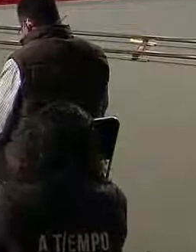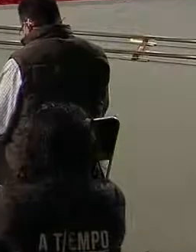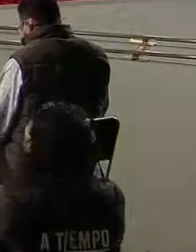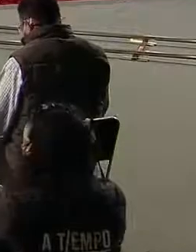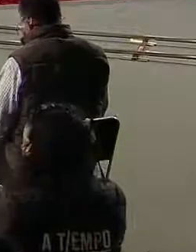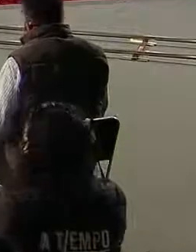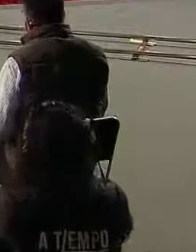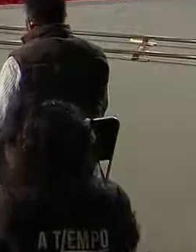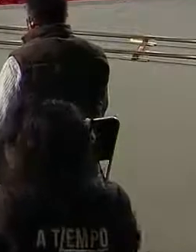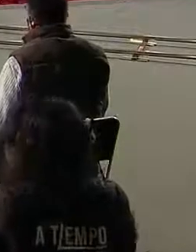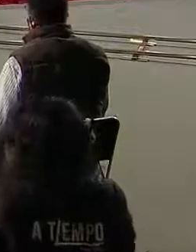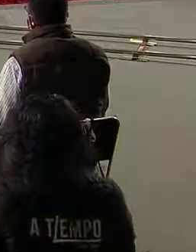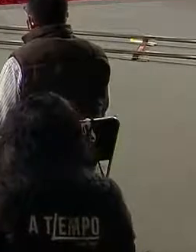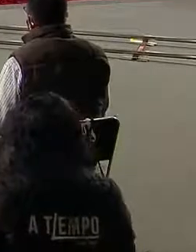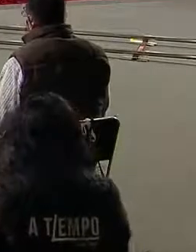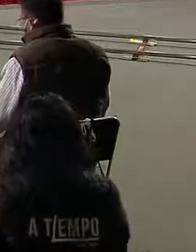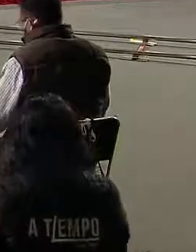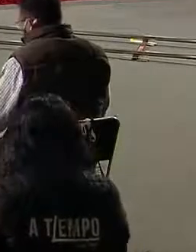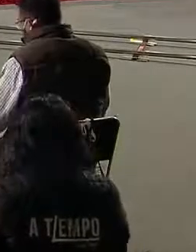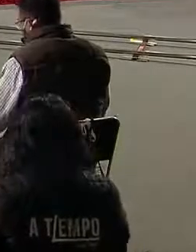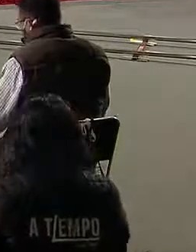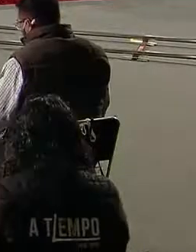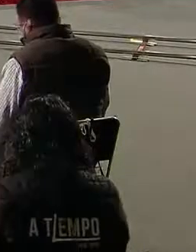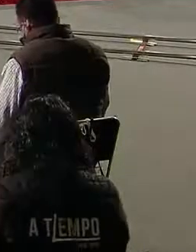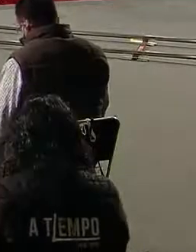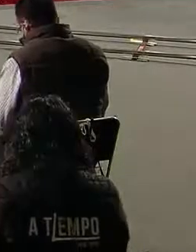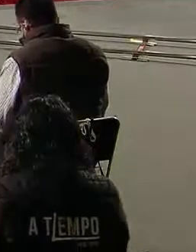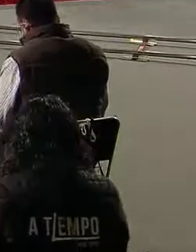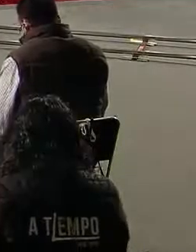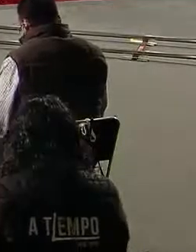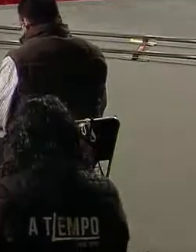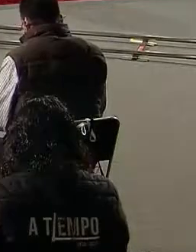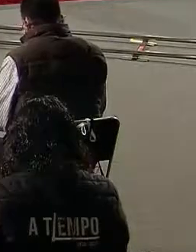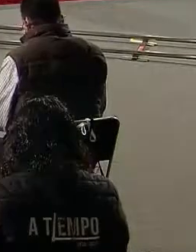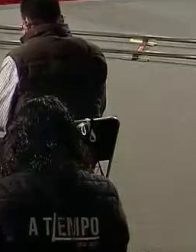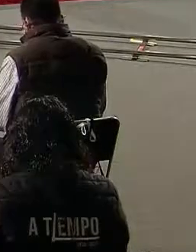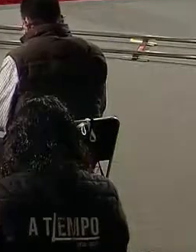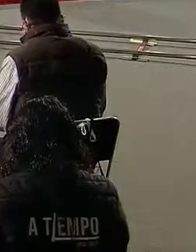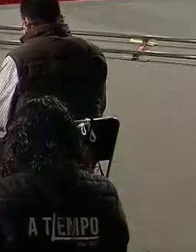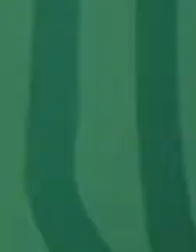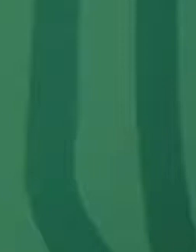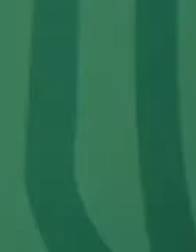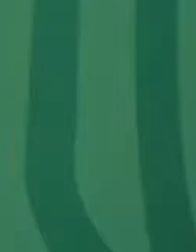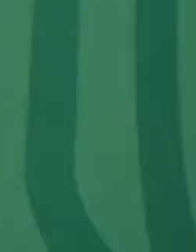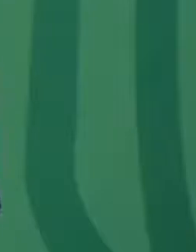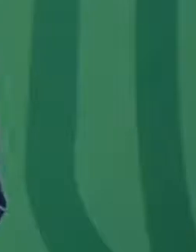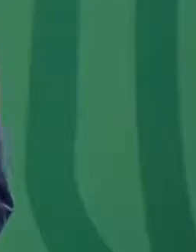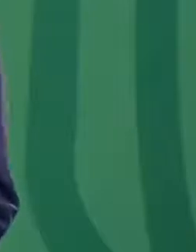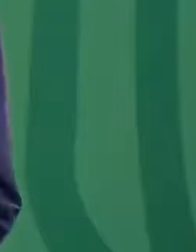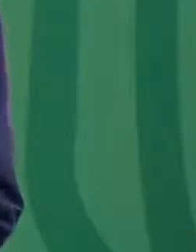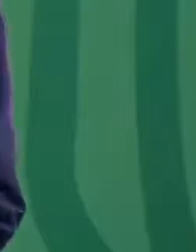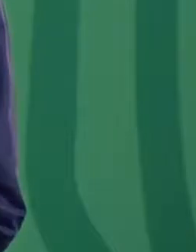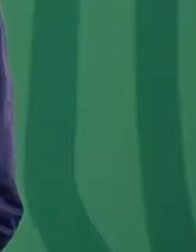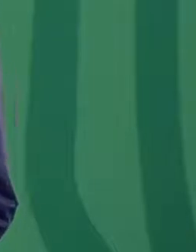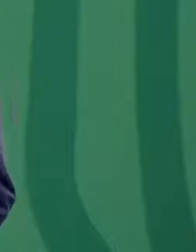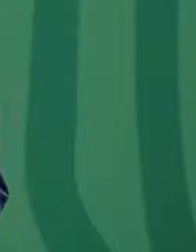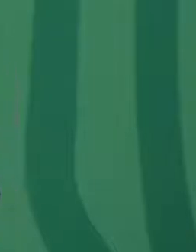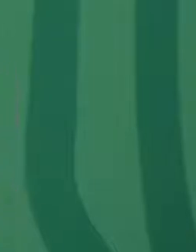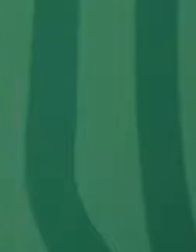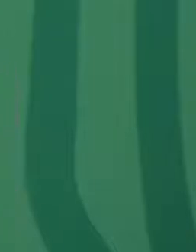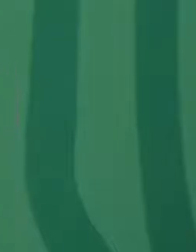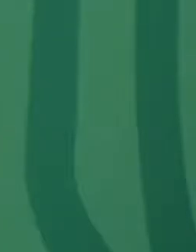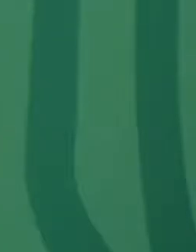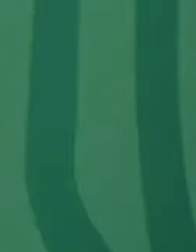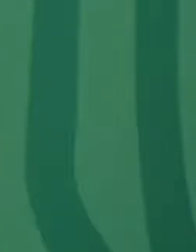Vamos el día de hoy, como todos los martes, a dedicar esta